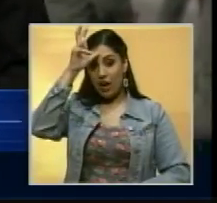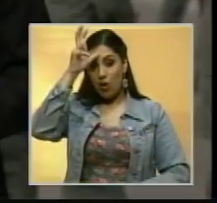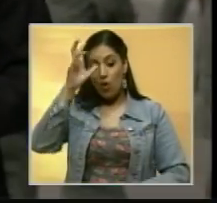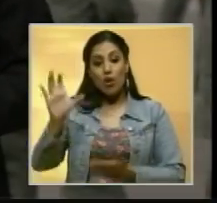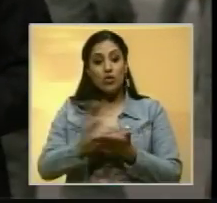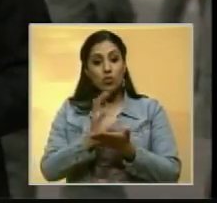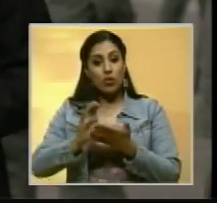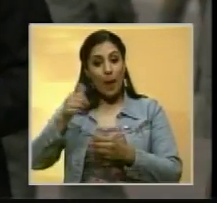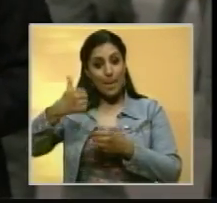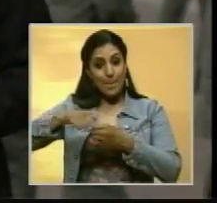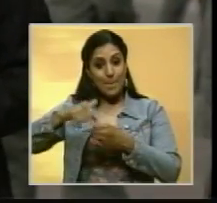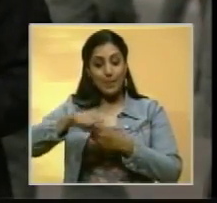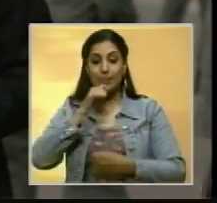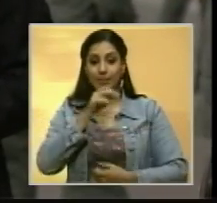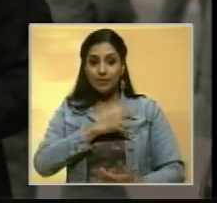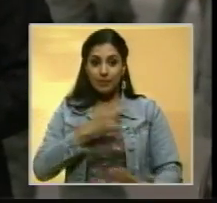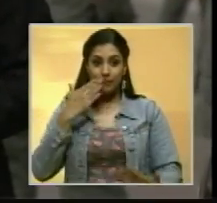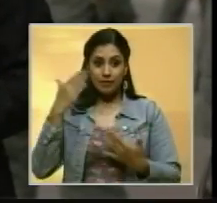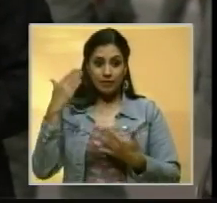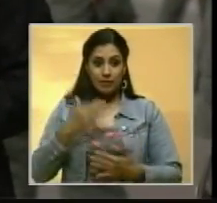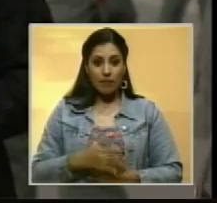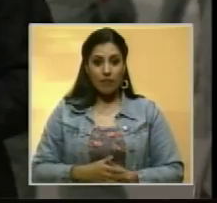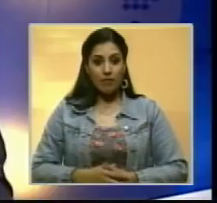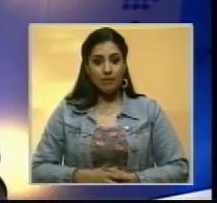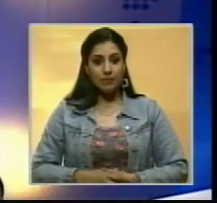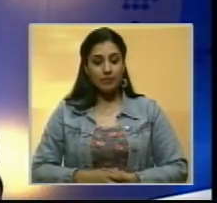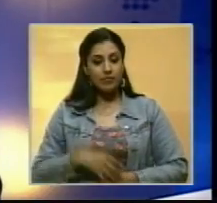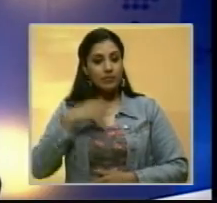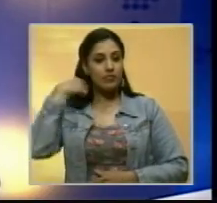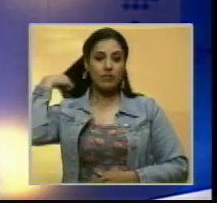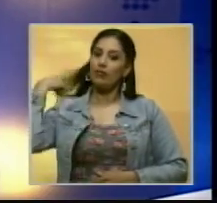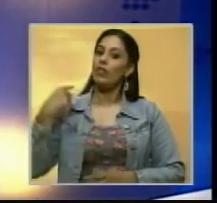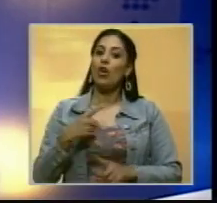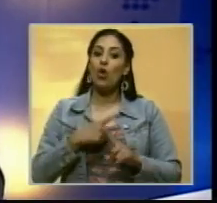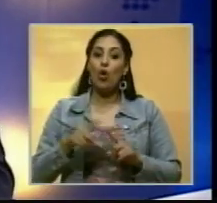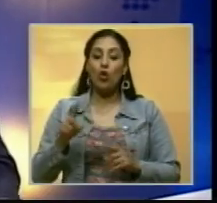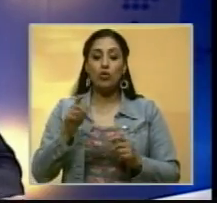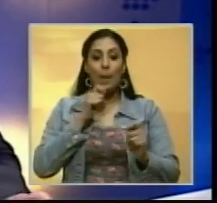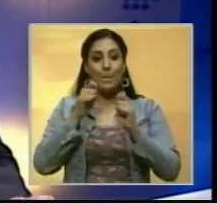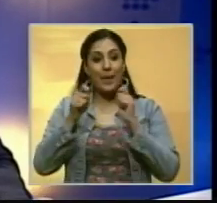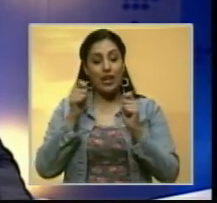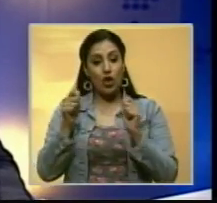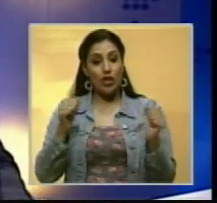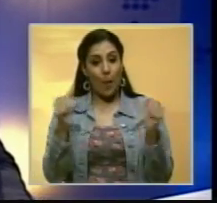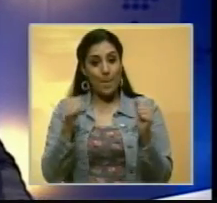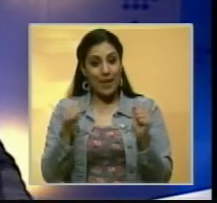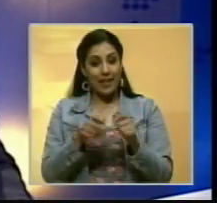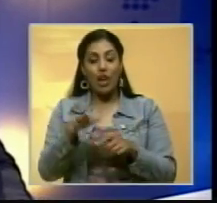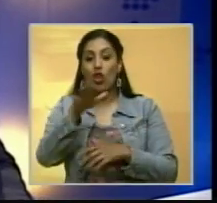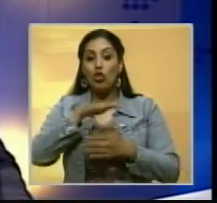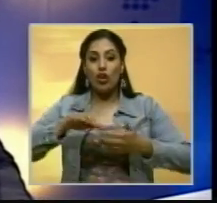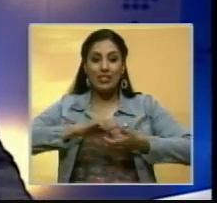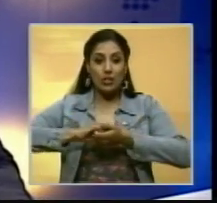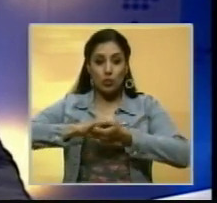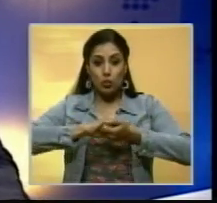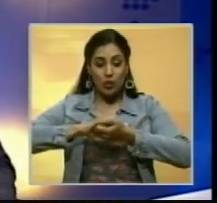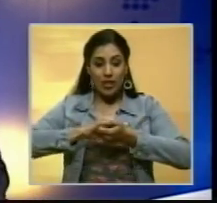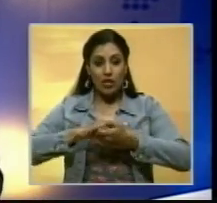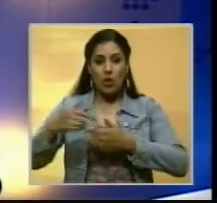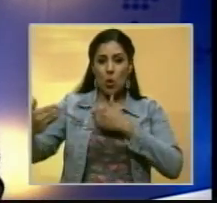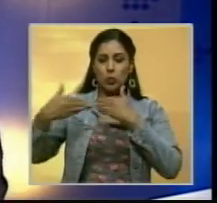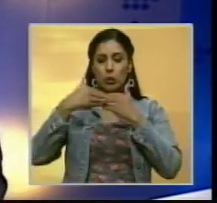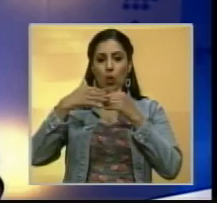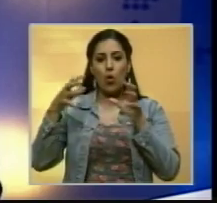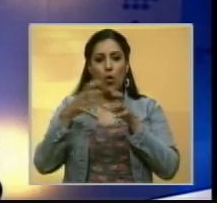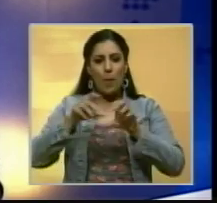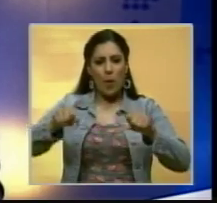ciudad de Maracaibo, José Leonardo Nava, Noticiero Venevisión. La sede del diario Los Andes, ubicado en el estado Trujillo, fue atacada esta madrugada por un